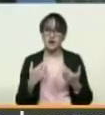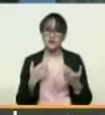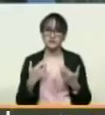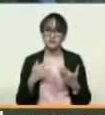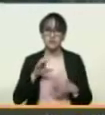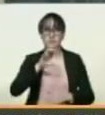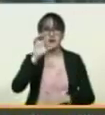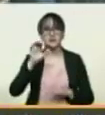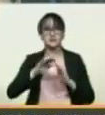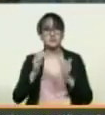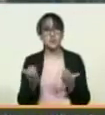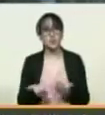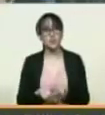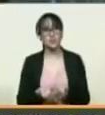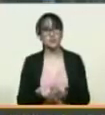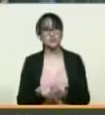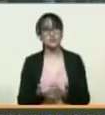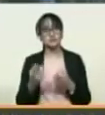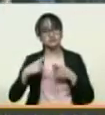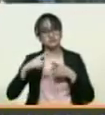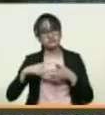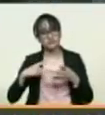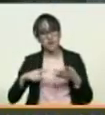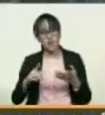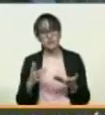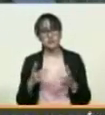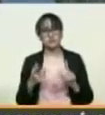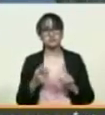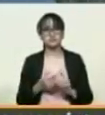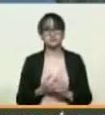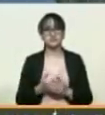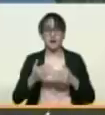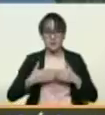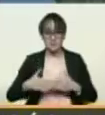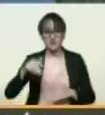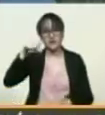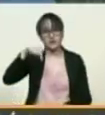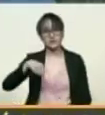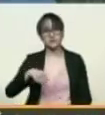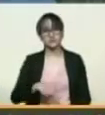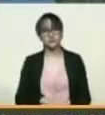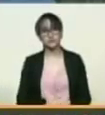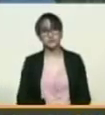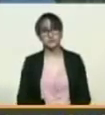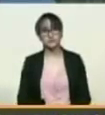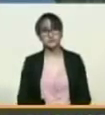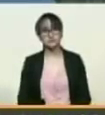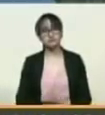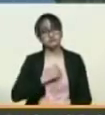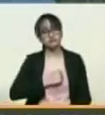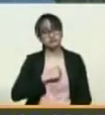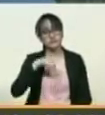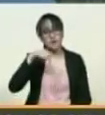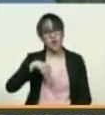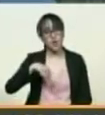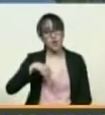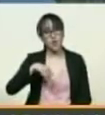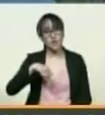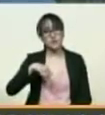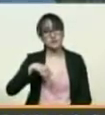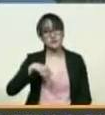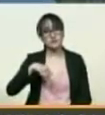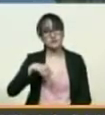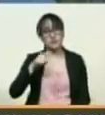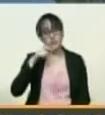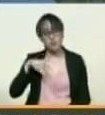los países en el mundo y estuviésemos desarrollando otras generaciones de principios a partir de esto. Lamentablemente aún hoy la autodeterminación de